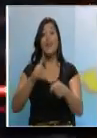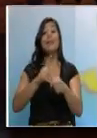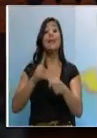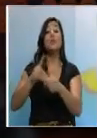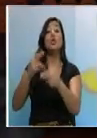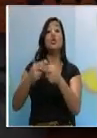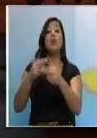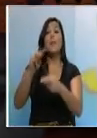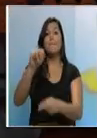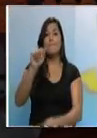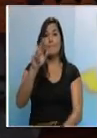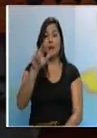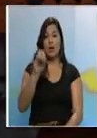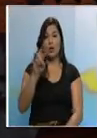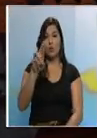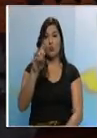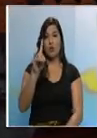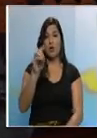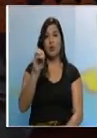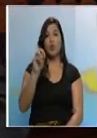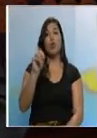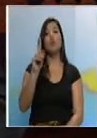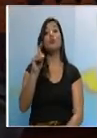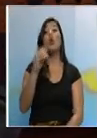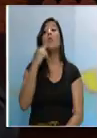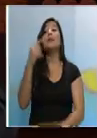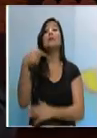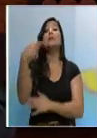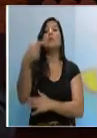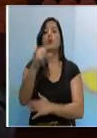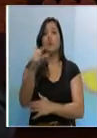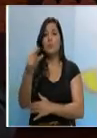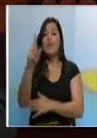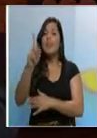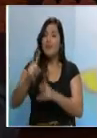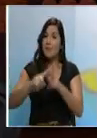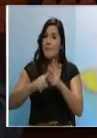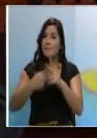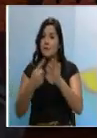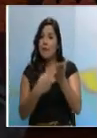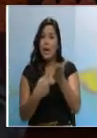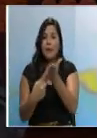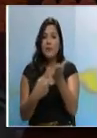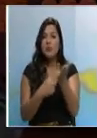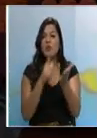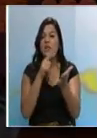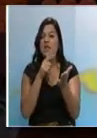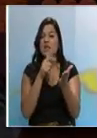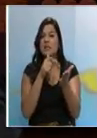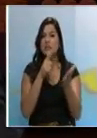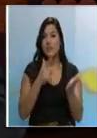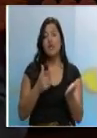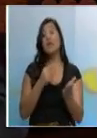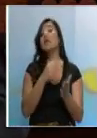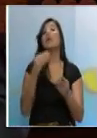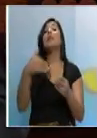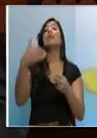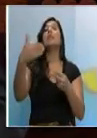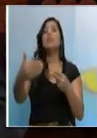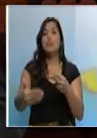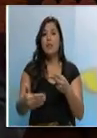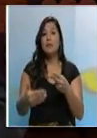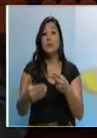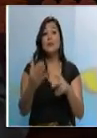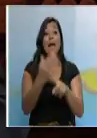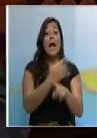dice que será ya en próximas semanas en que se debe avanzar en esas conversaciones y luego definir por parte de las fracciones que integran